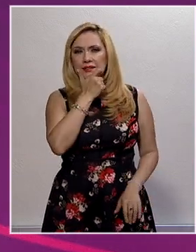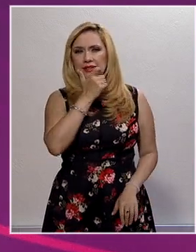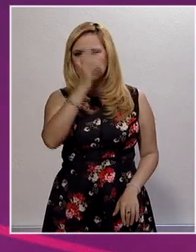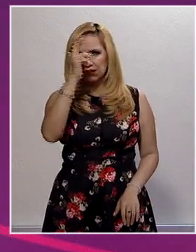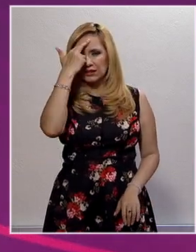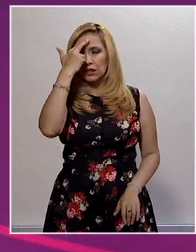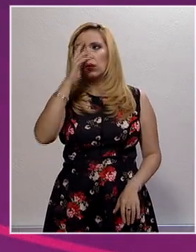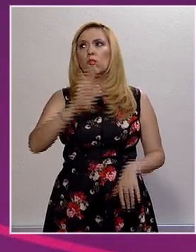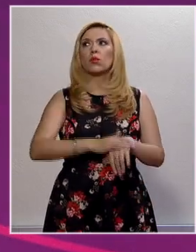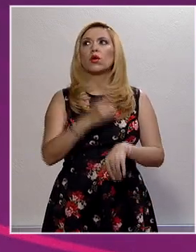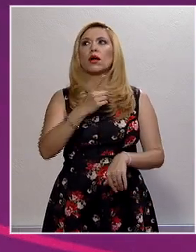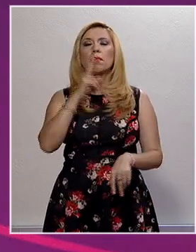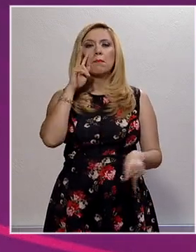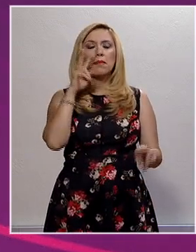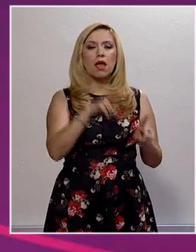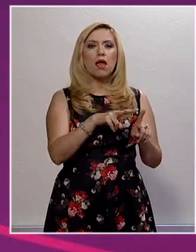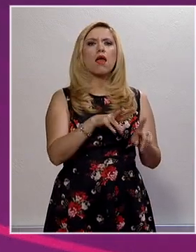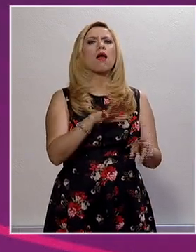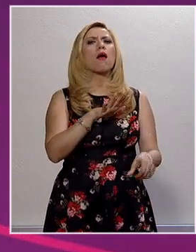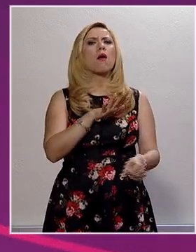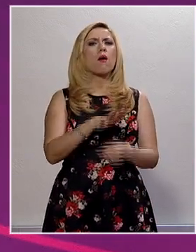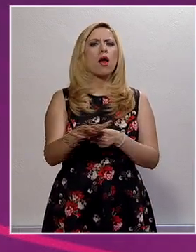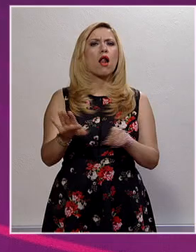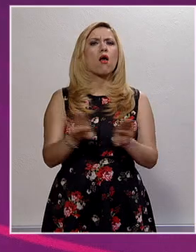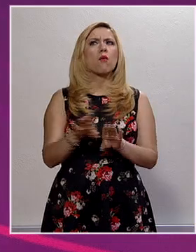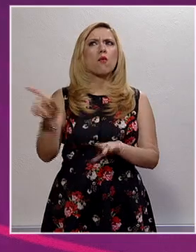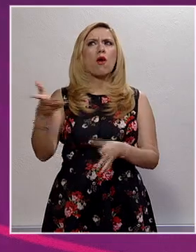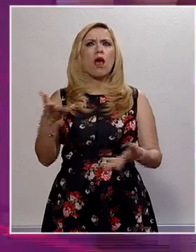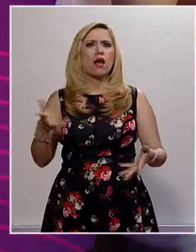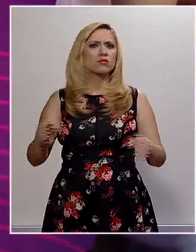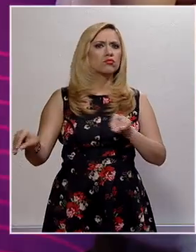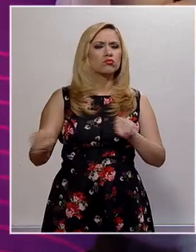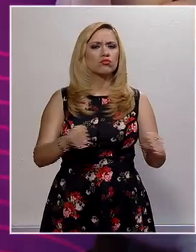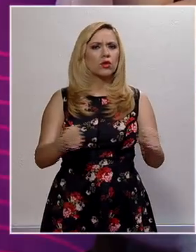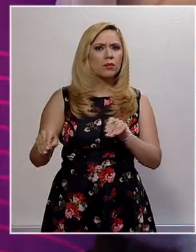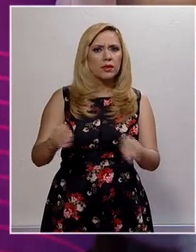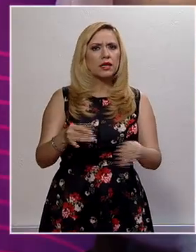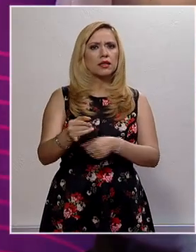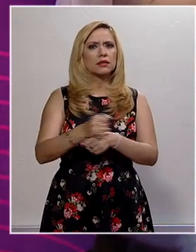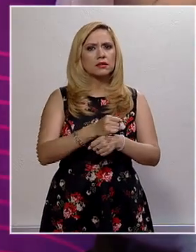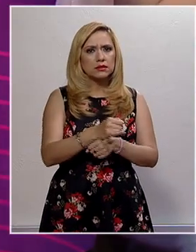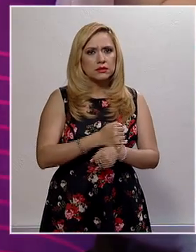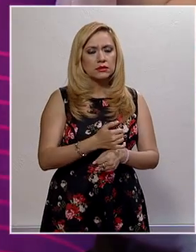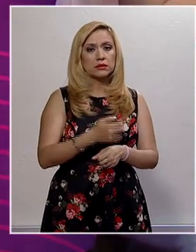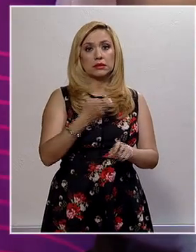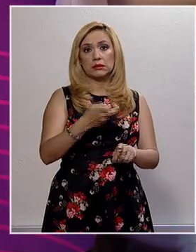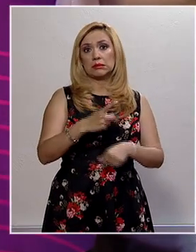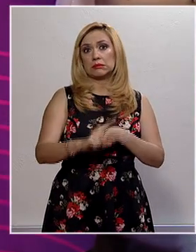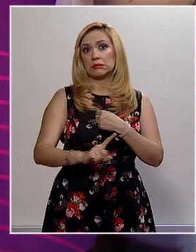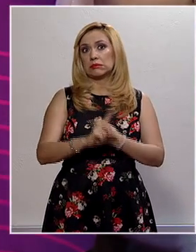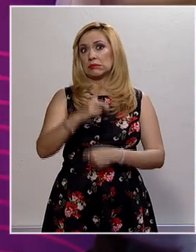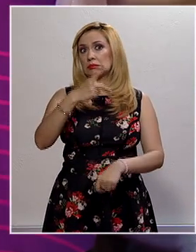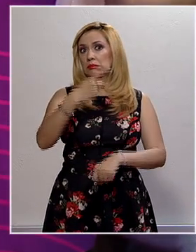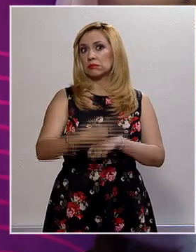la razonabilidad de las actuaciones estatales frente al riesgo conocido. Pues en este caso se aplica